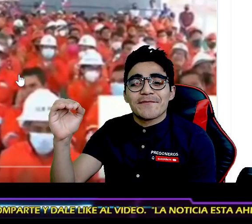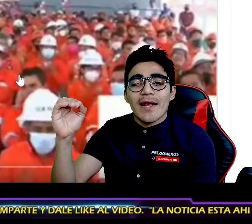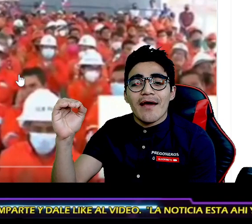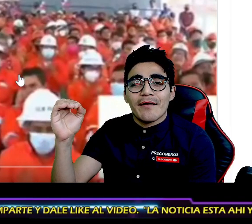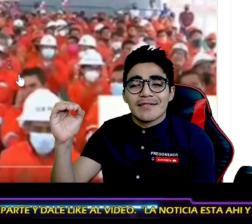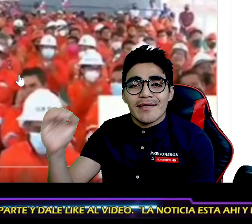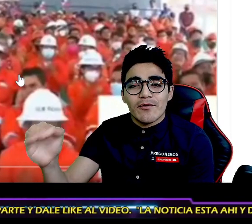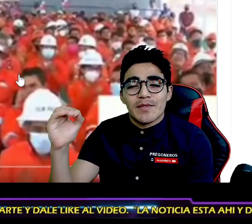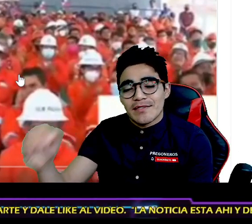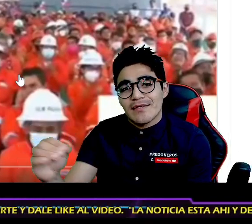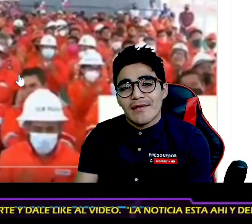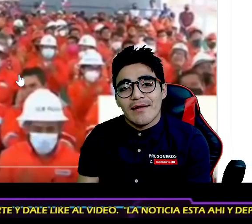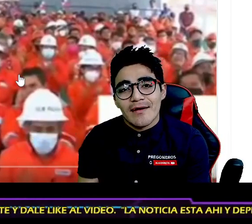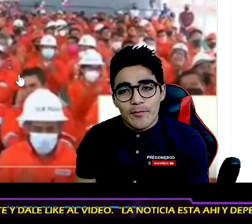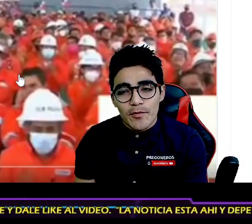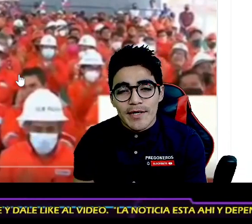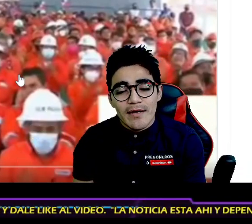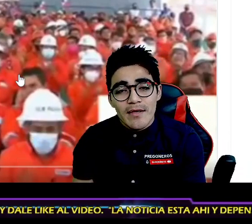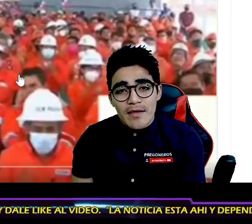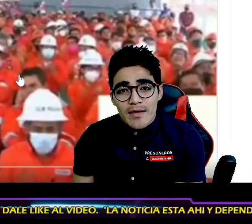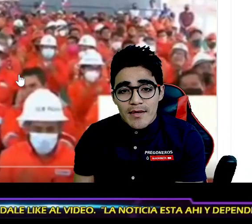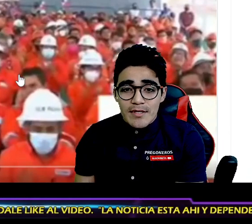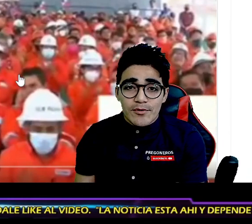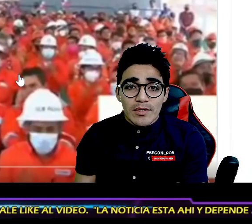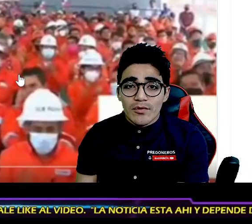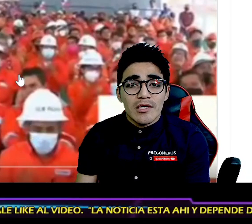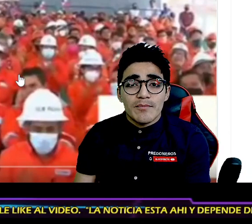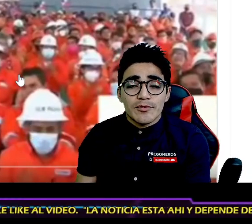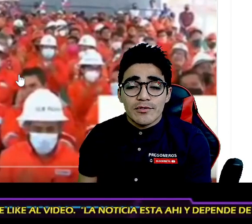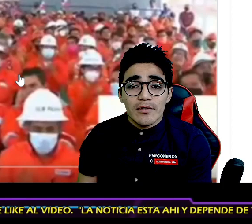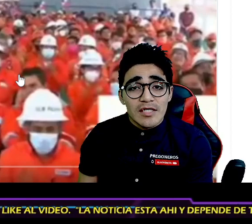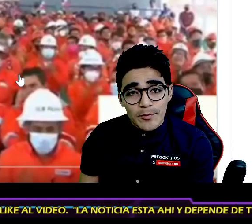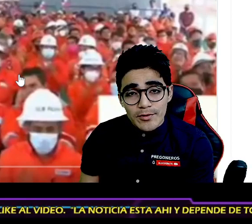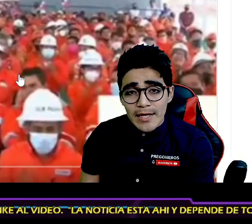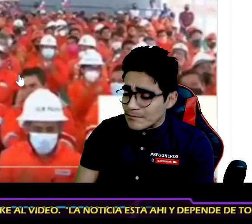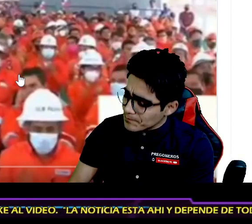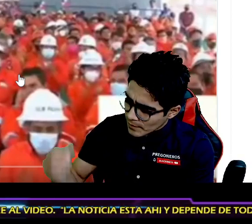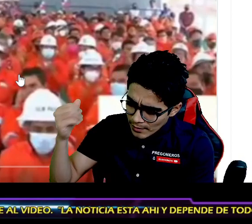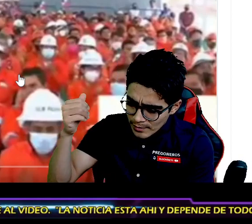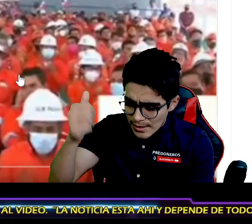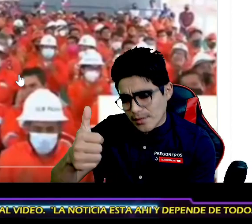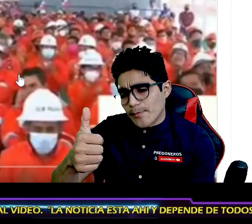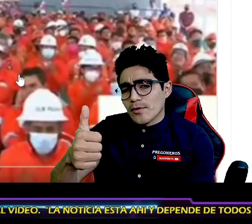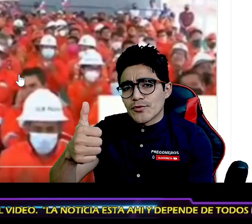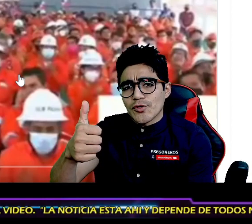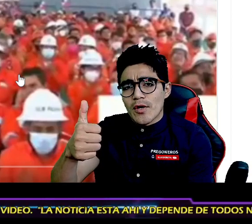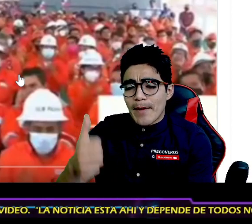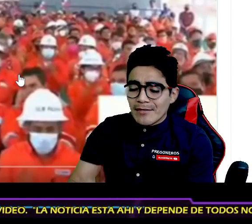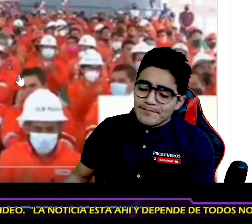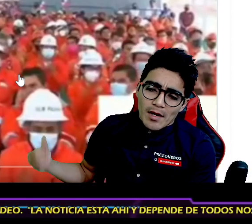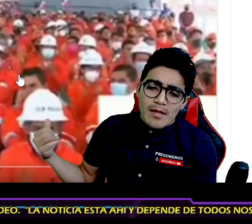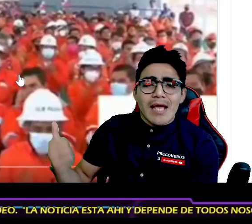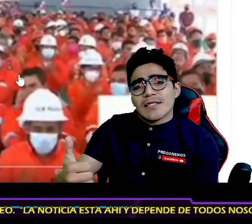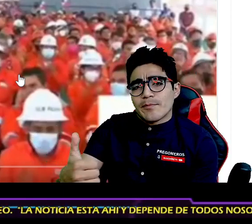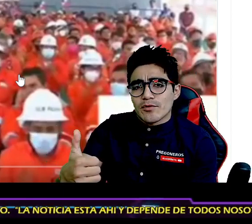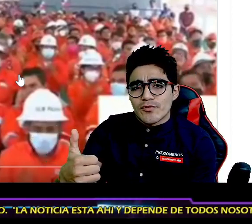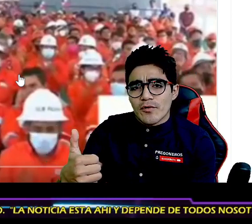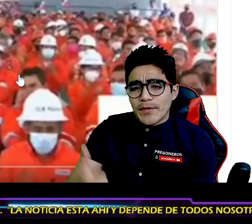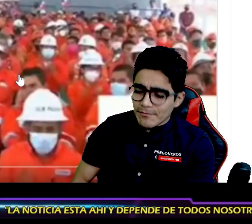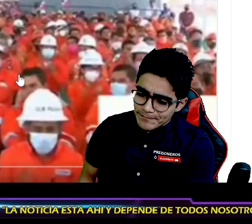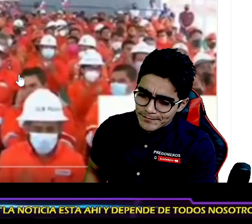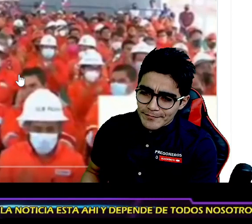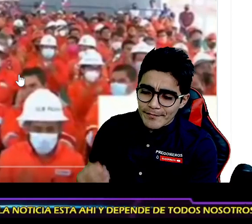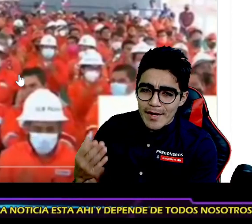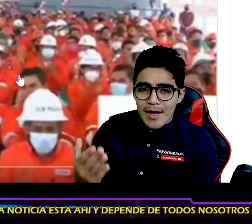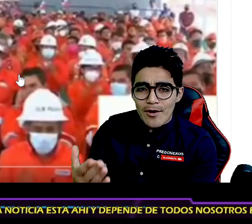Simplemente esas palabras que dijo el presidente de la República hizo que toda la oposición explotara. Ya se pronunció el PAN, ya se pronunció el